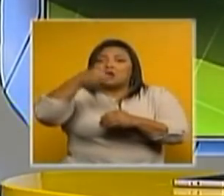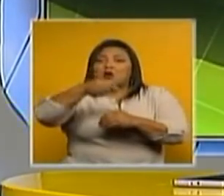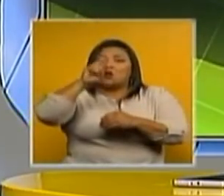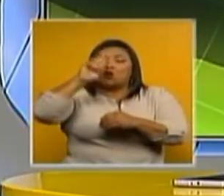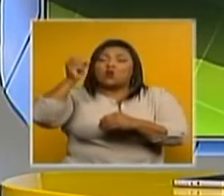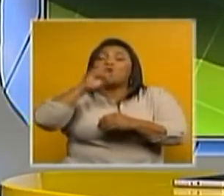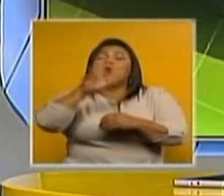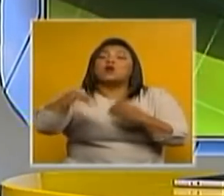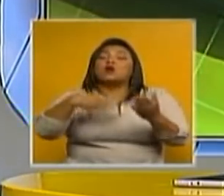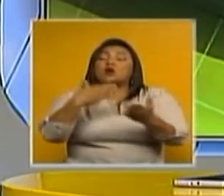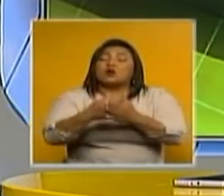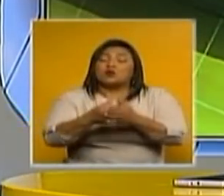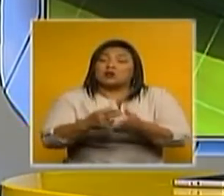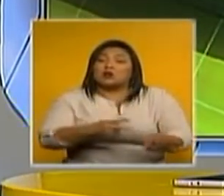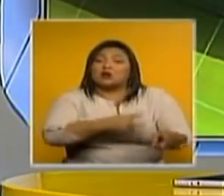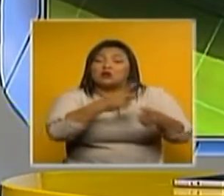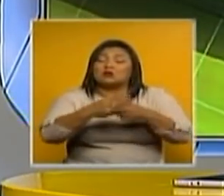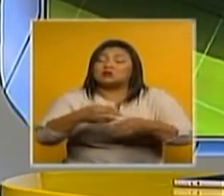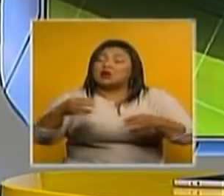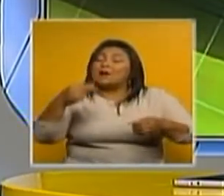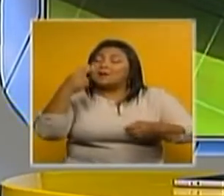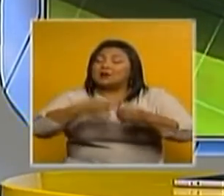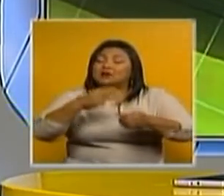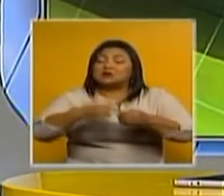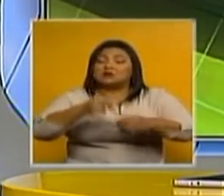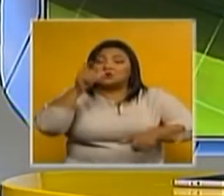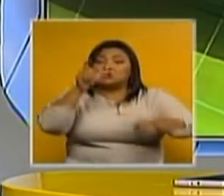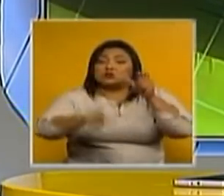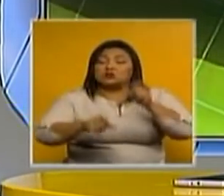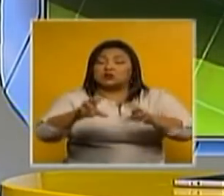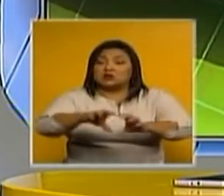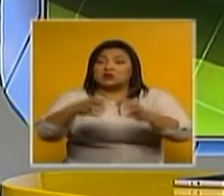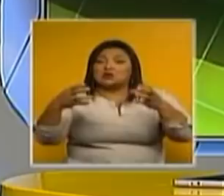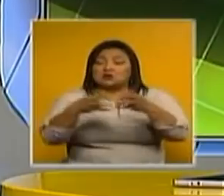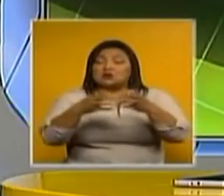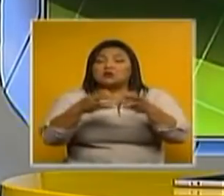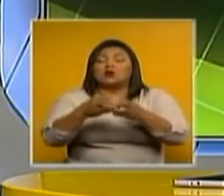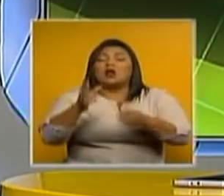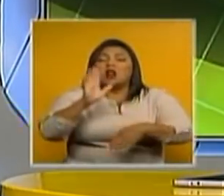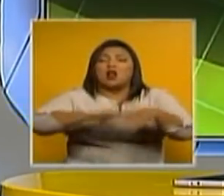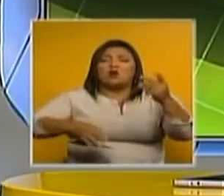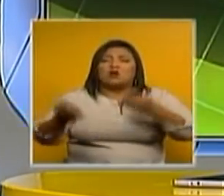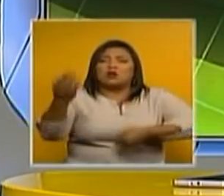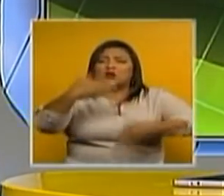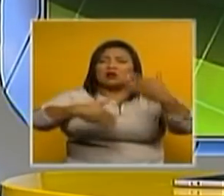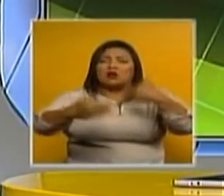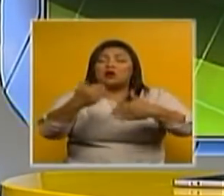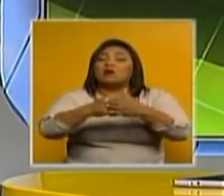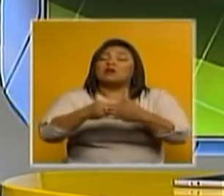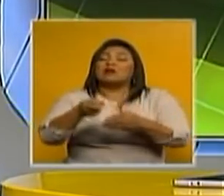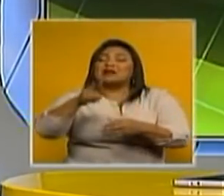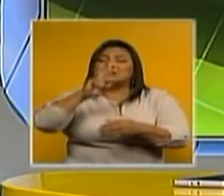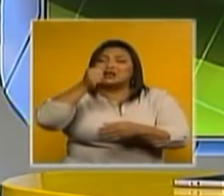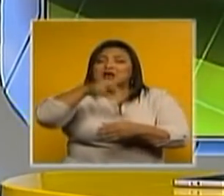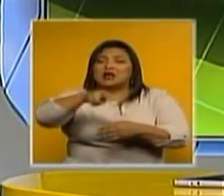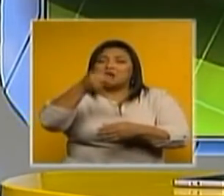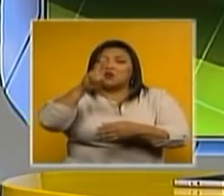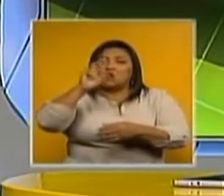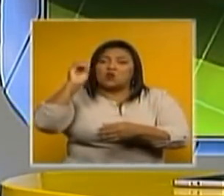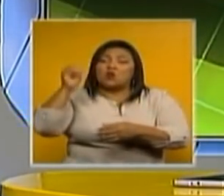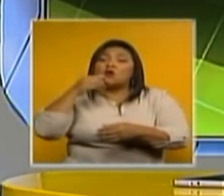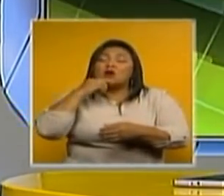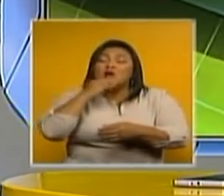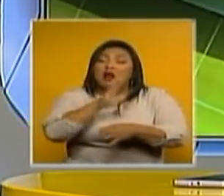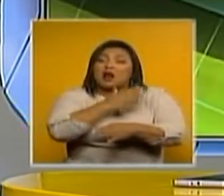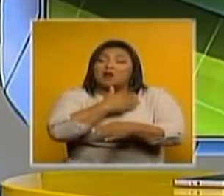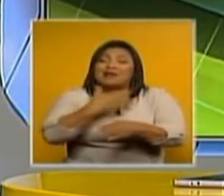llegó el Pleno del Consejo de Participación Ciudadana Transitorio. Después de varias intervenciones de los 29 de Saraguro, quienes fueron víctimas, el